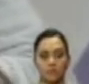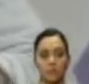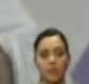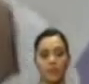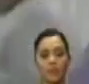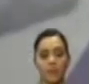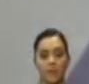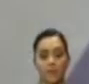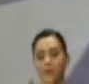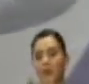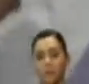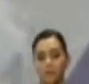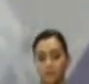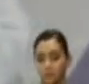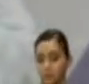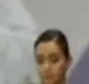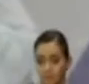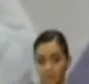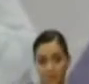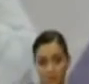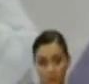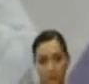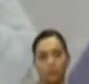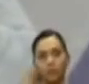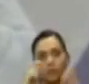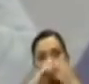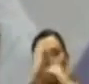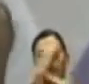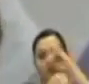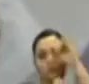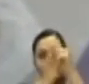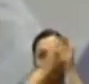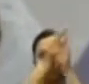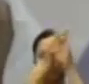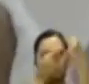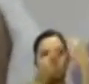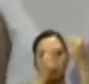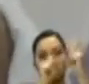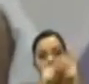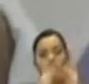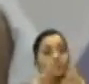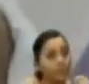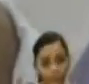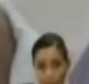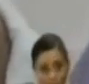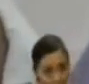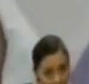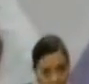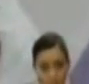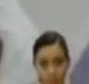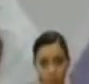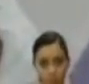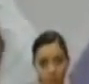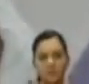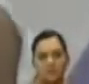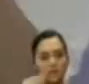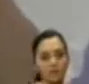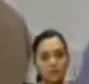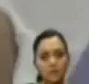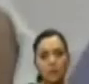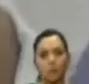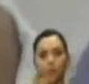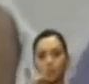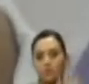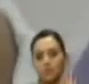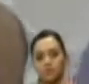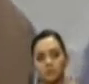la reserva es el resultado del sector externo. Cuando no se tiene moneda nacional, las reservas básicamente son los depósitos del sector público en